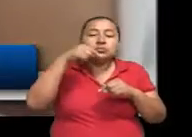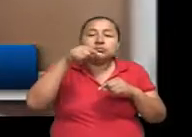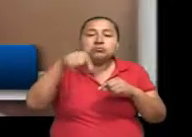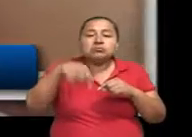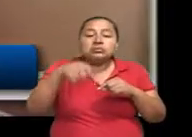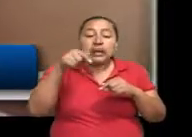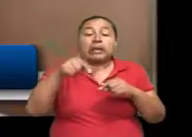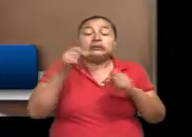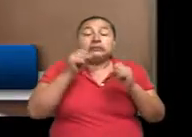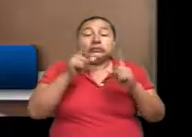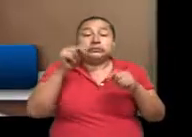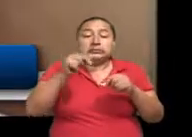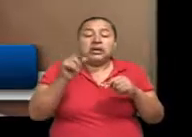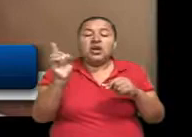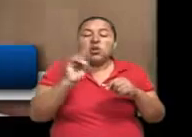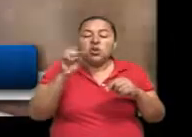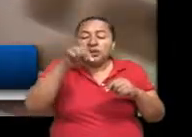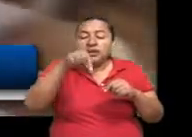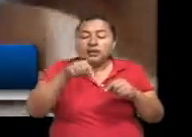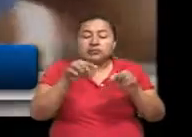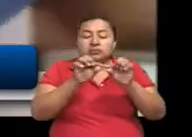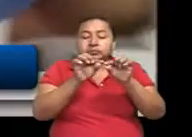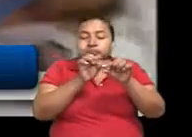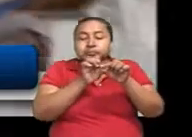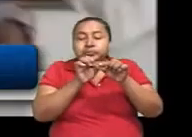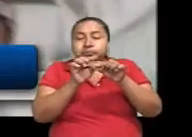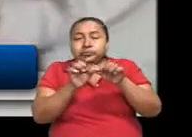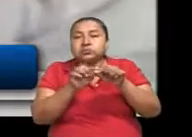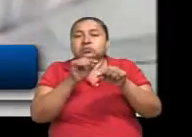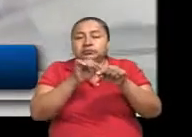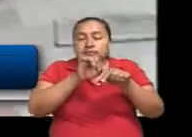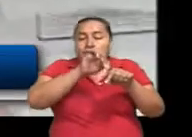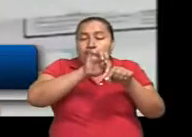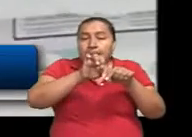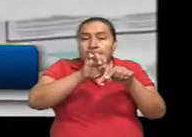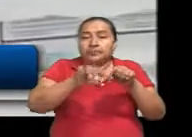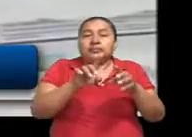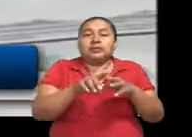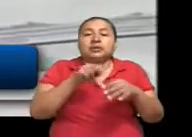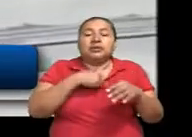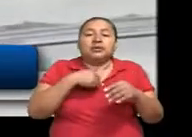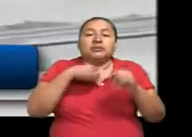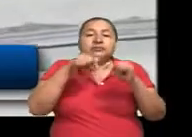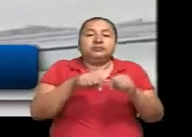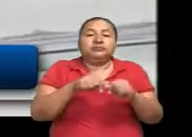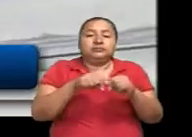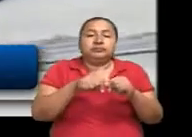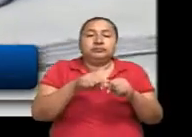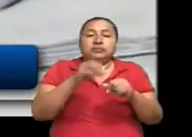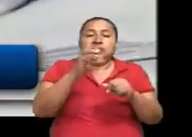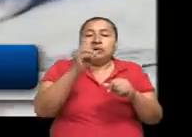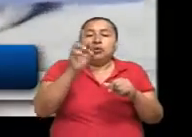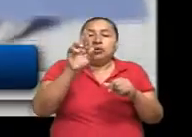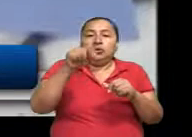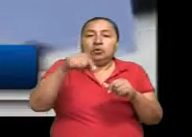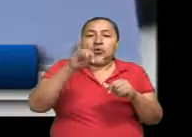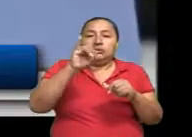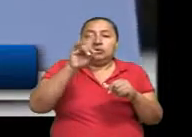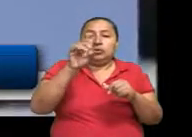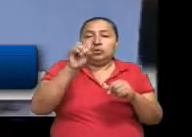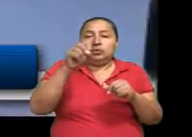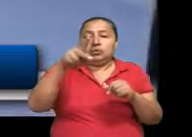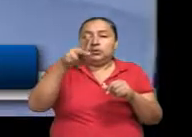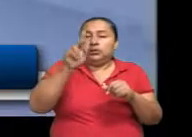es donde descubren dónde está el testículo y lo descienden. Yeah. Entonces, ¿qué es lo que hacen? La orquidopexia.